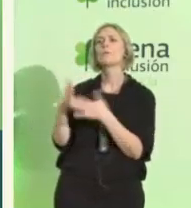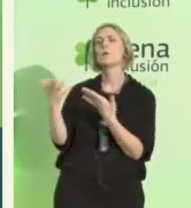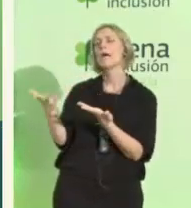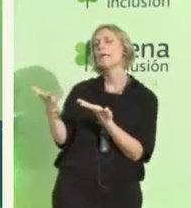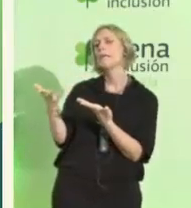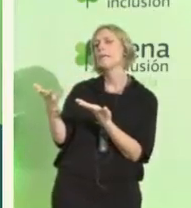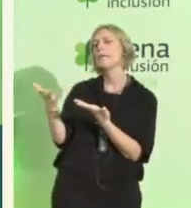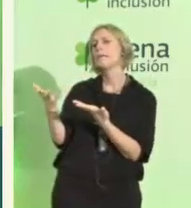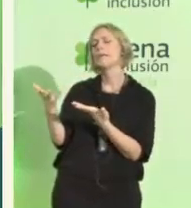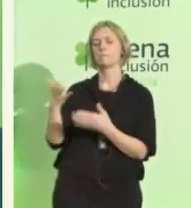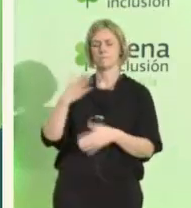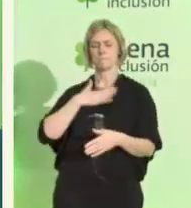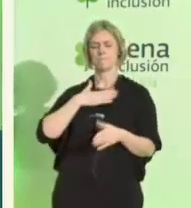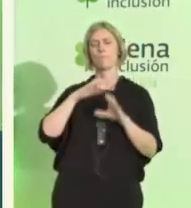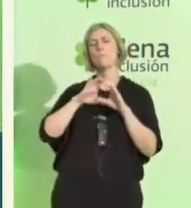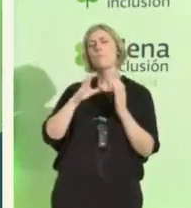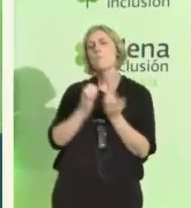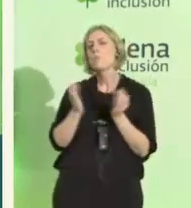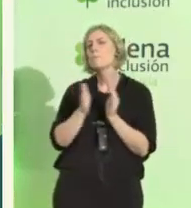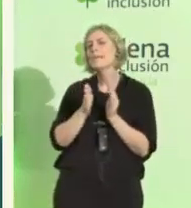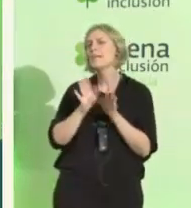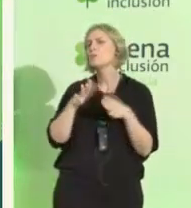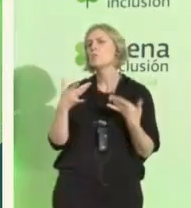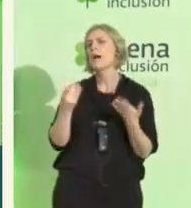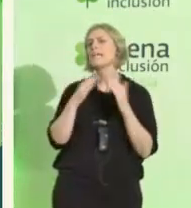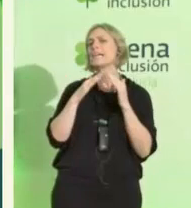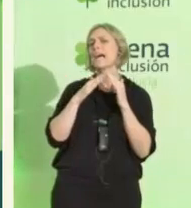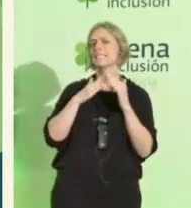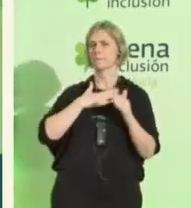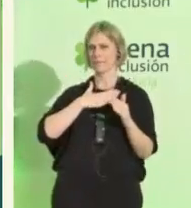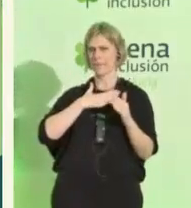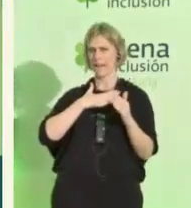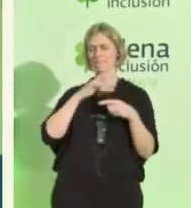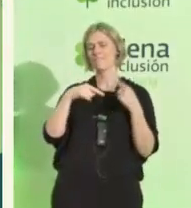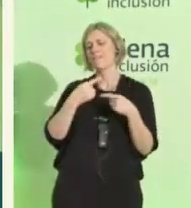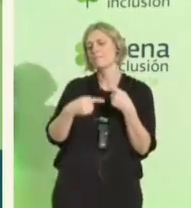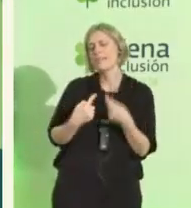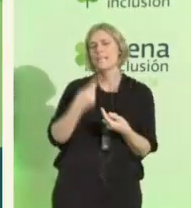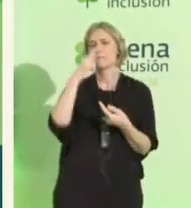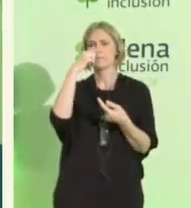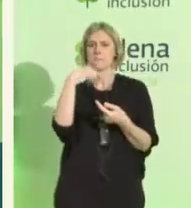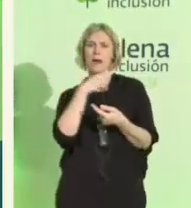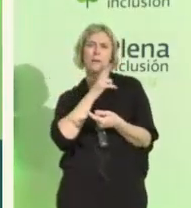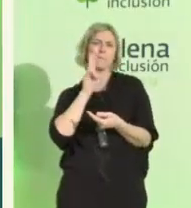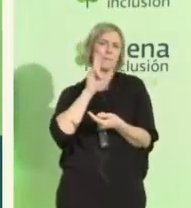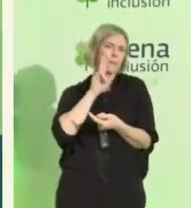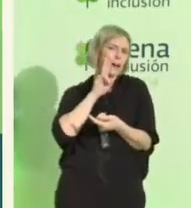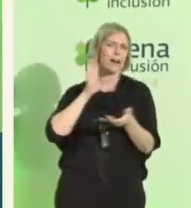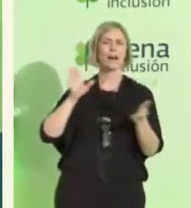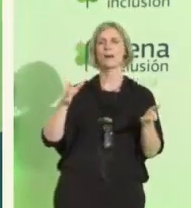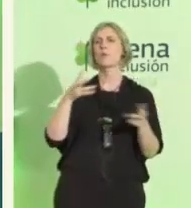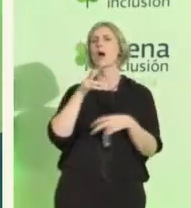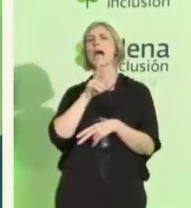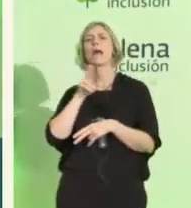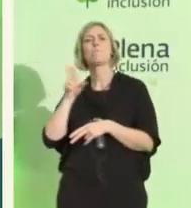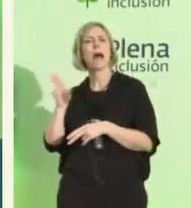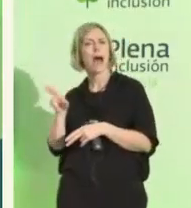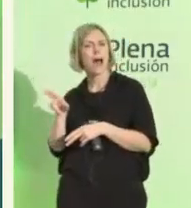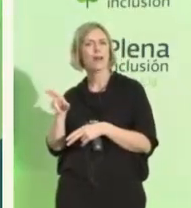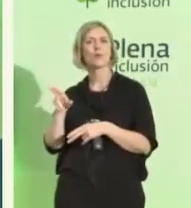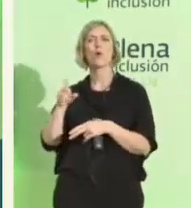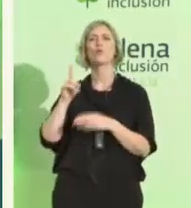en mi casa mi familia mi madre Mi padre mis hermanos